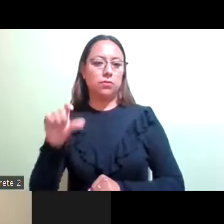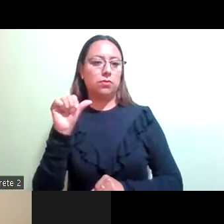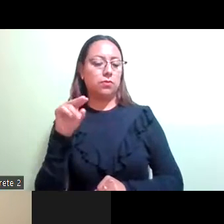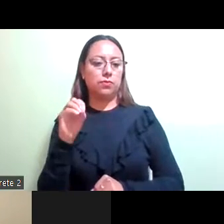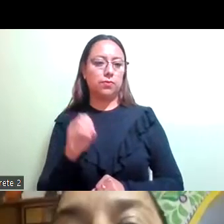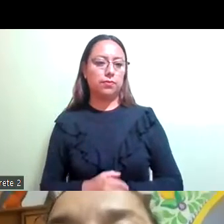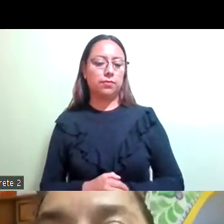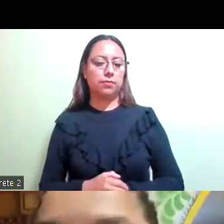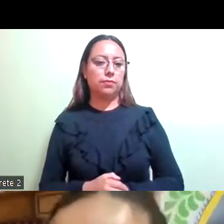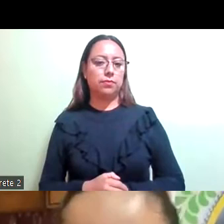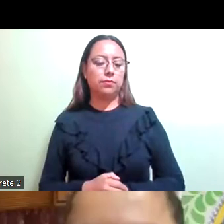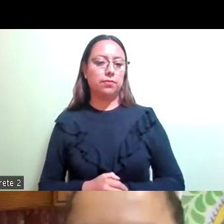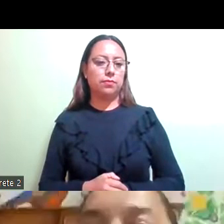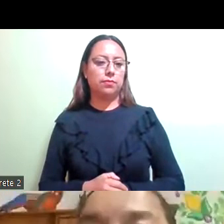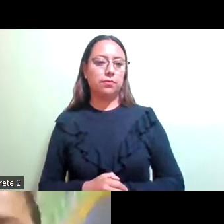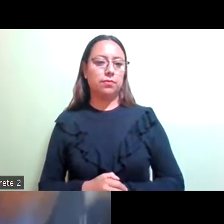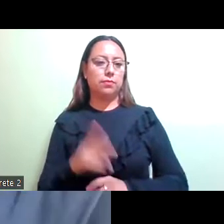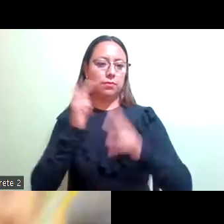El de la voz, Giancarlo Lozano, presente.